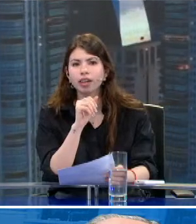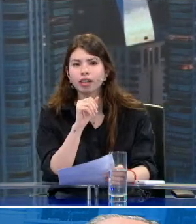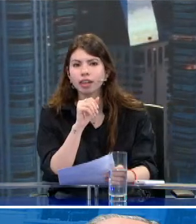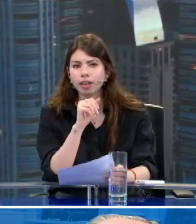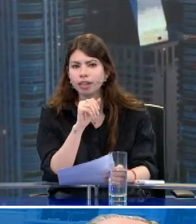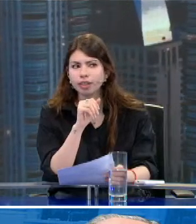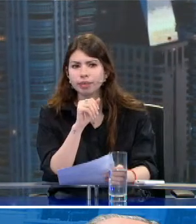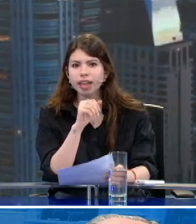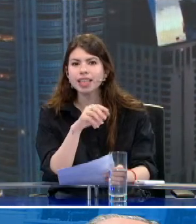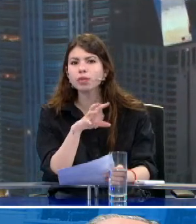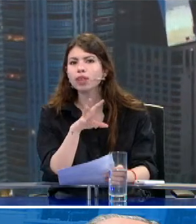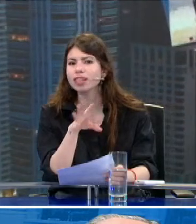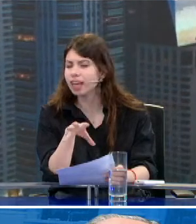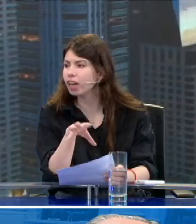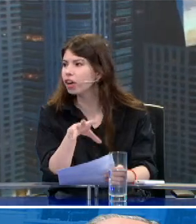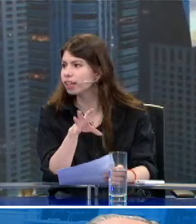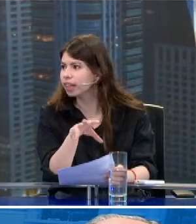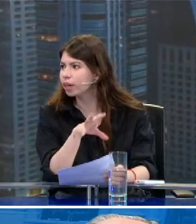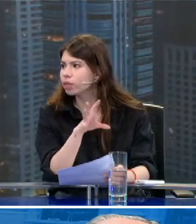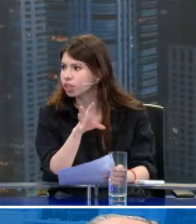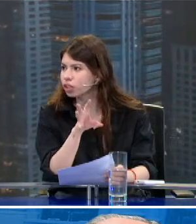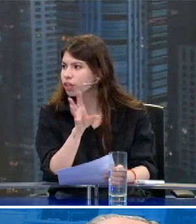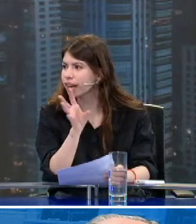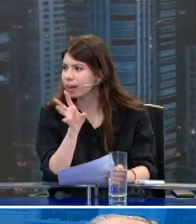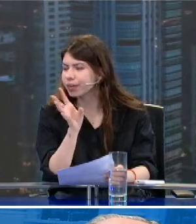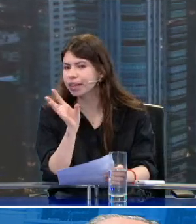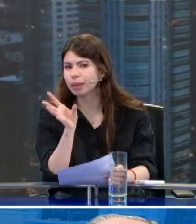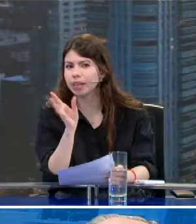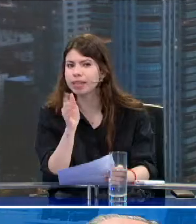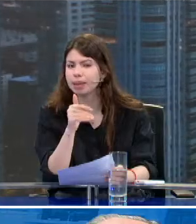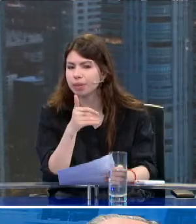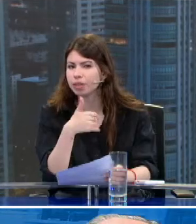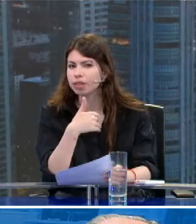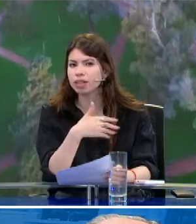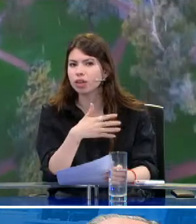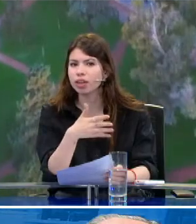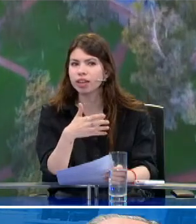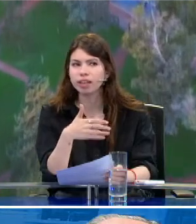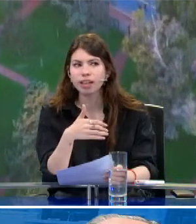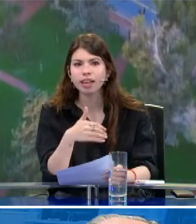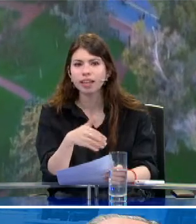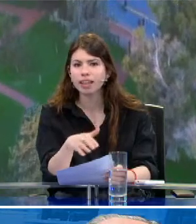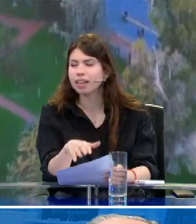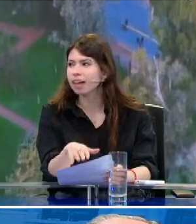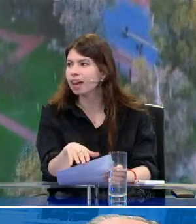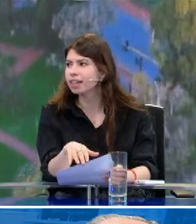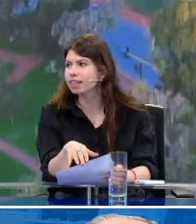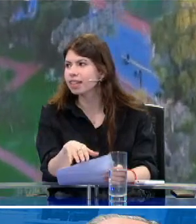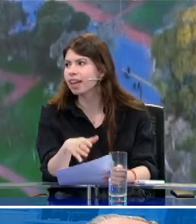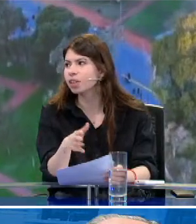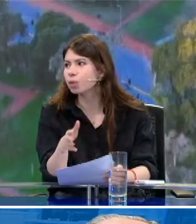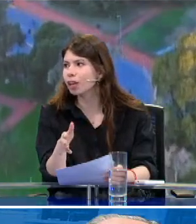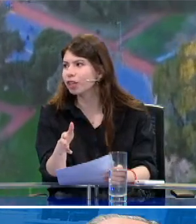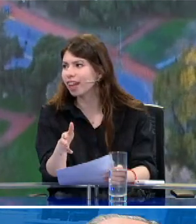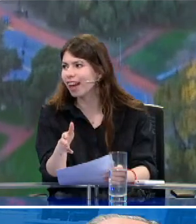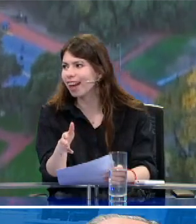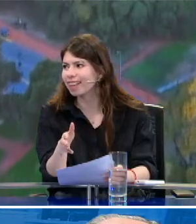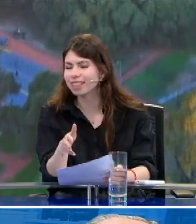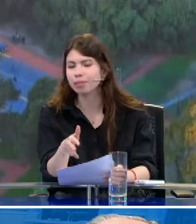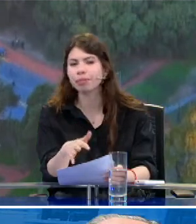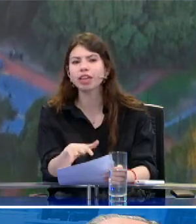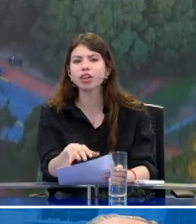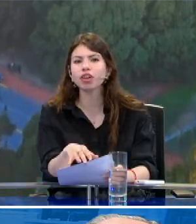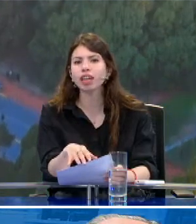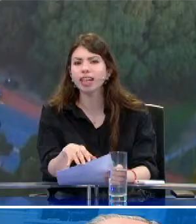tenés? no. Es un deseo que tiene un sector de la Libertad Avanza, pero ¿De que le los- vaya Almirón? Ah, de llegar. de que haya un Ah.